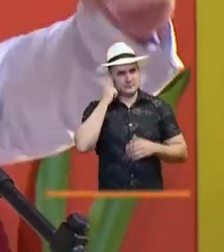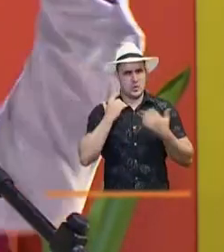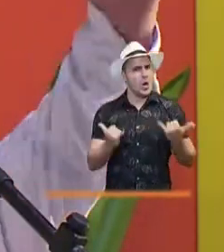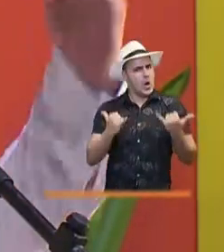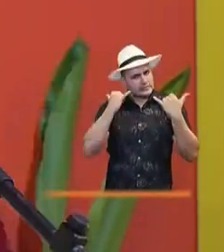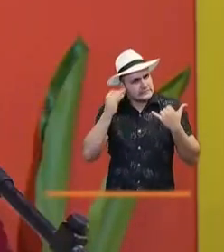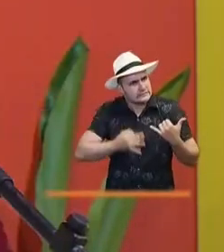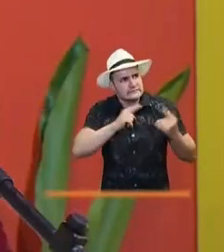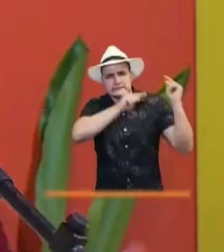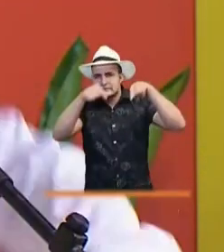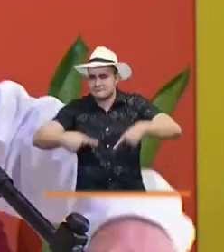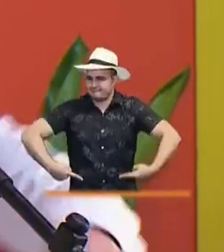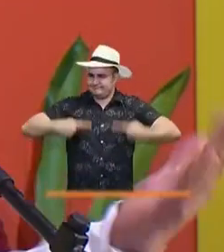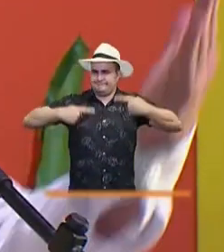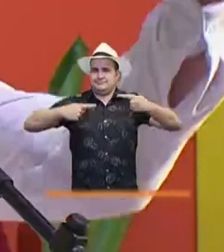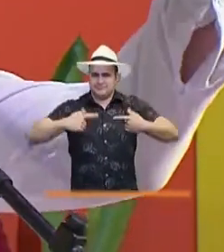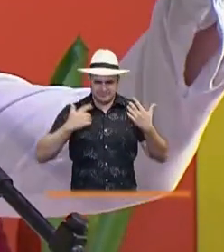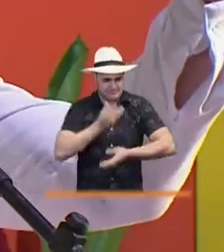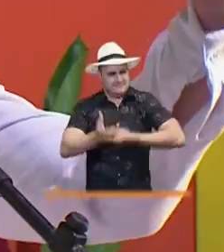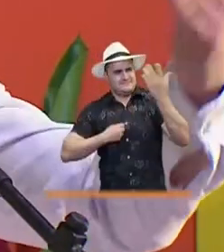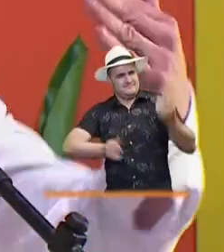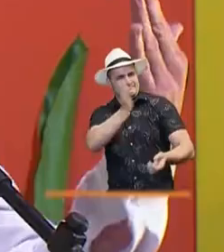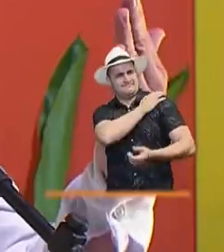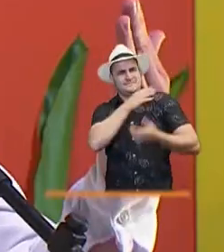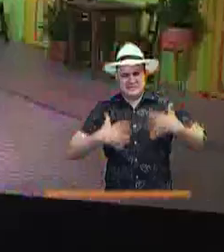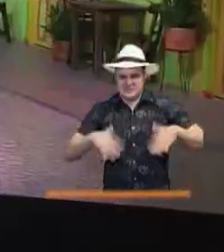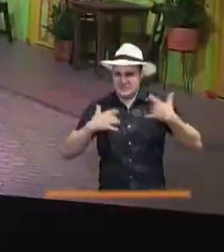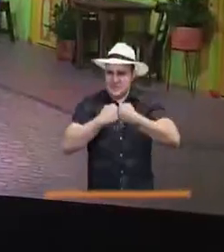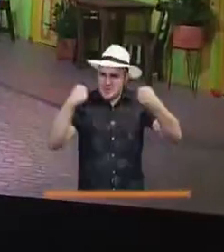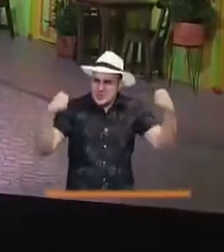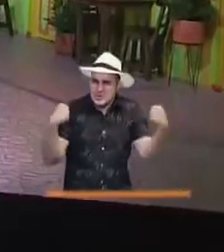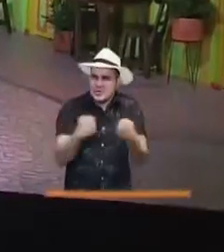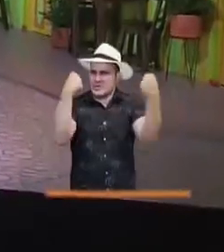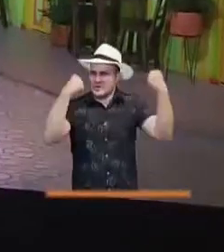es compitiendo y de trova es un combate.